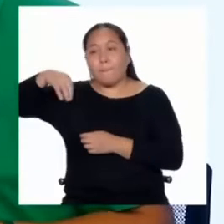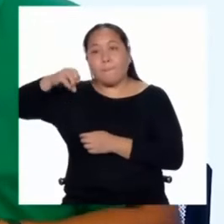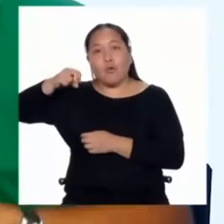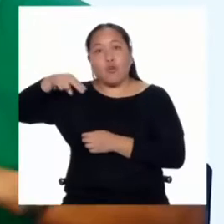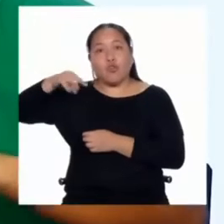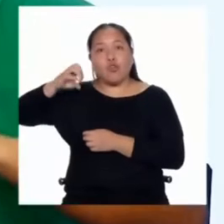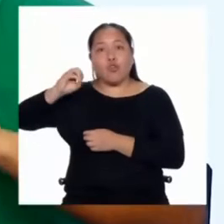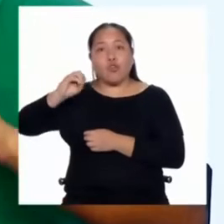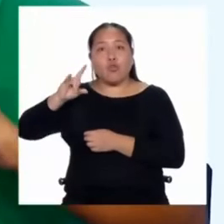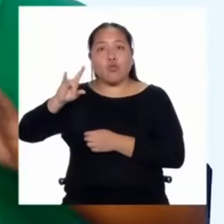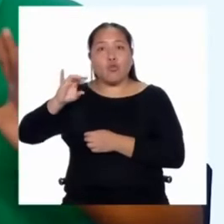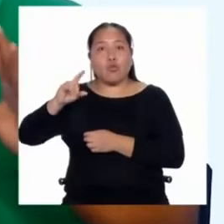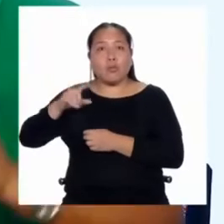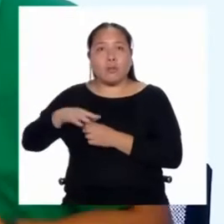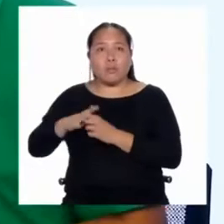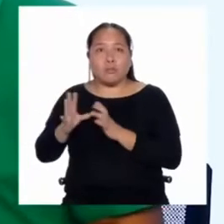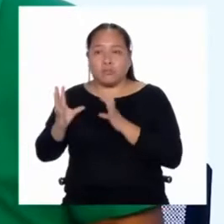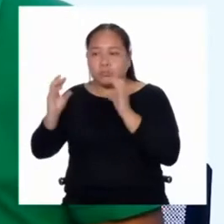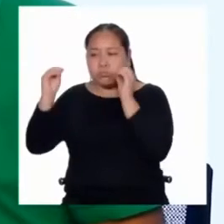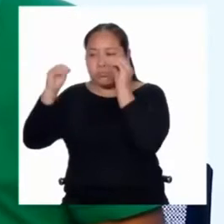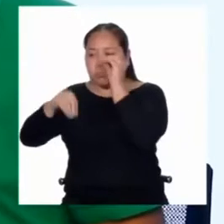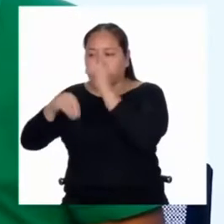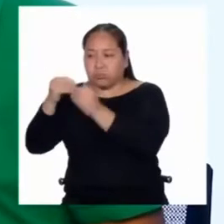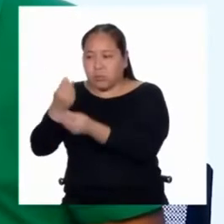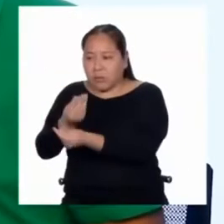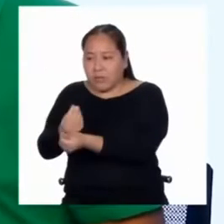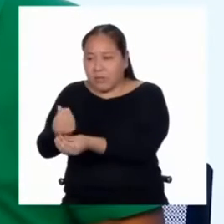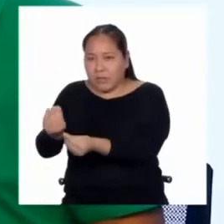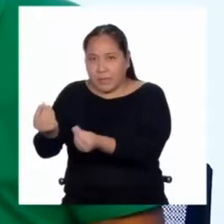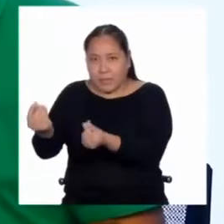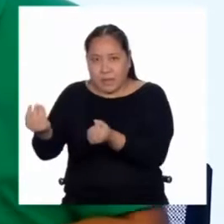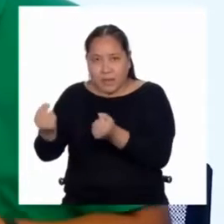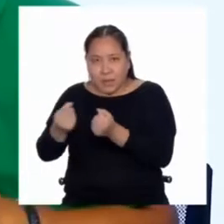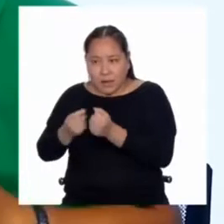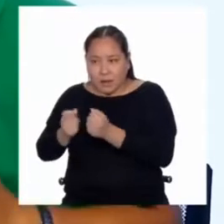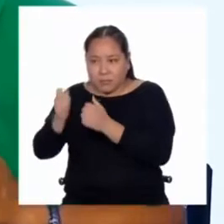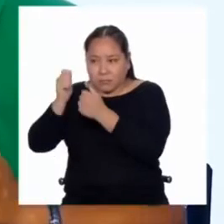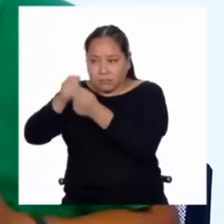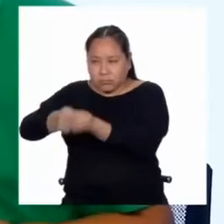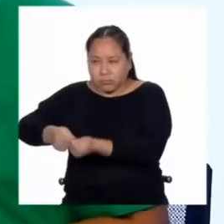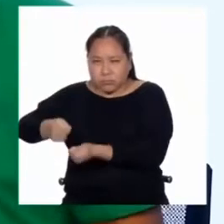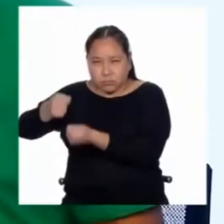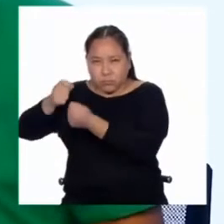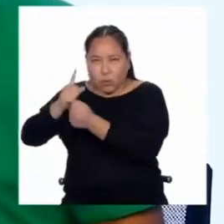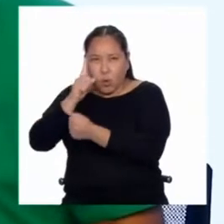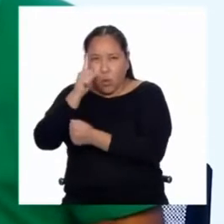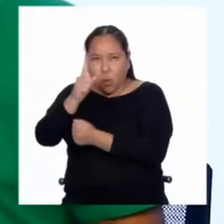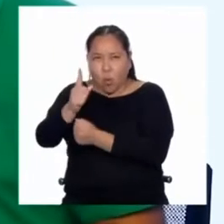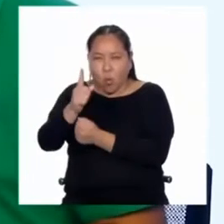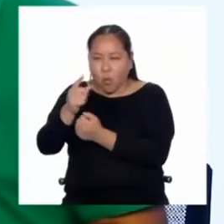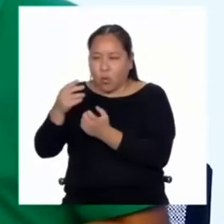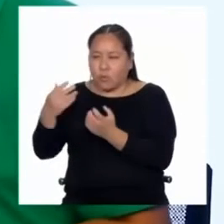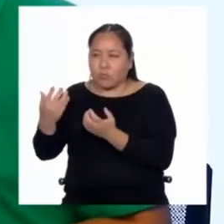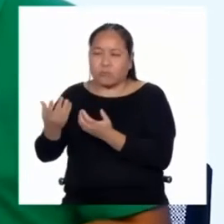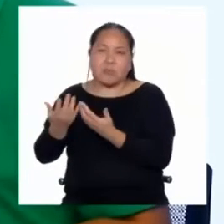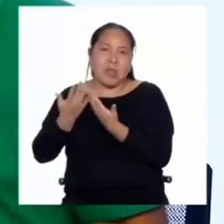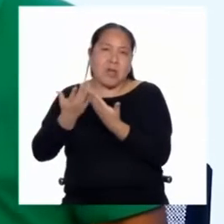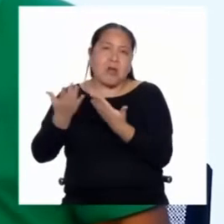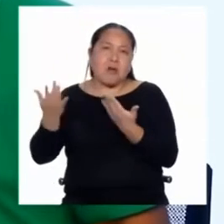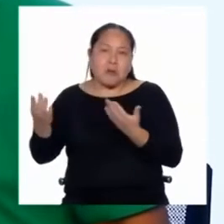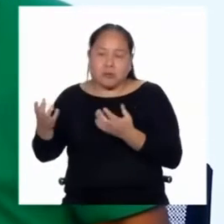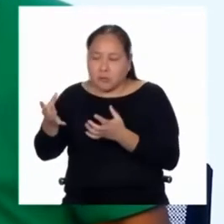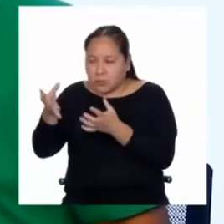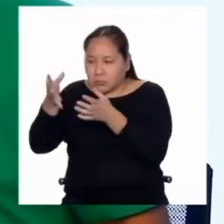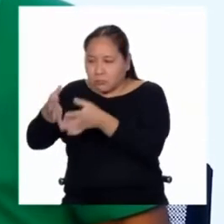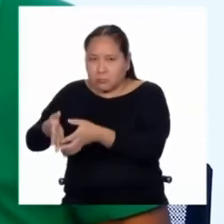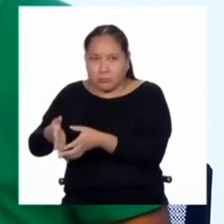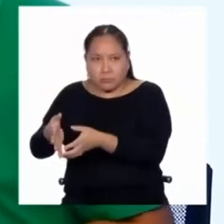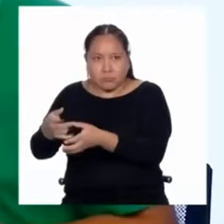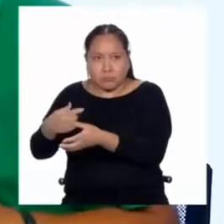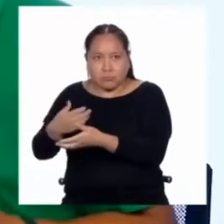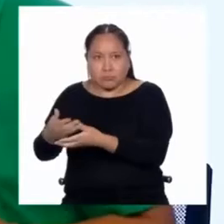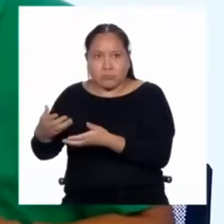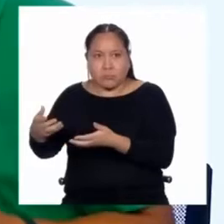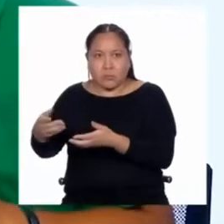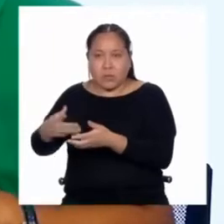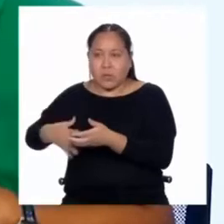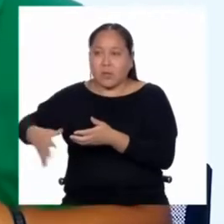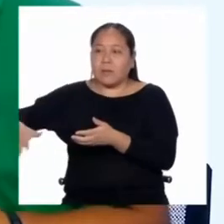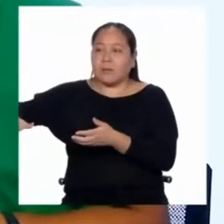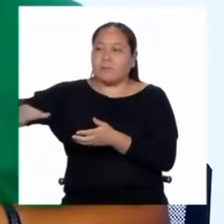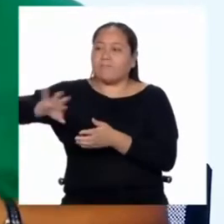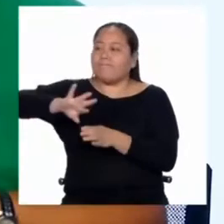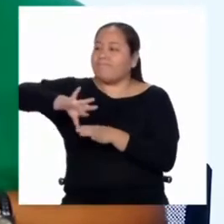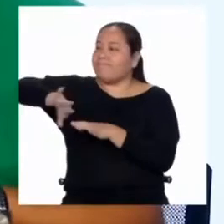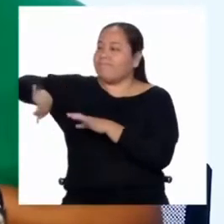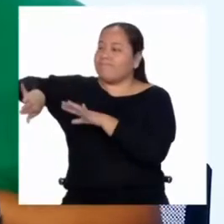decir, dedica toda la tierra disponible al cultivo de una sola especie vegetal. Este tipo de agricultura desplaza